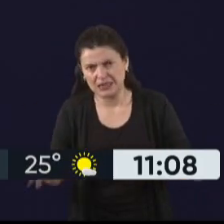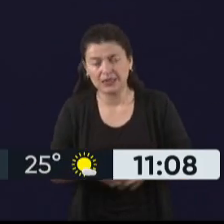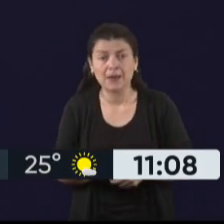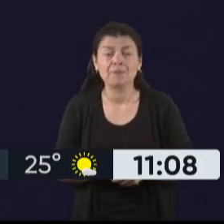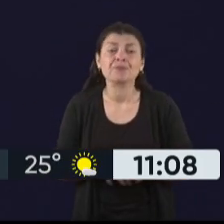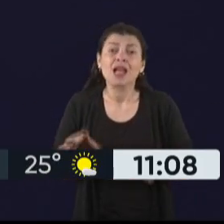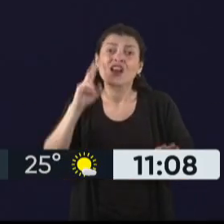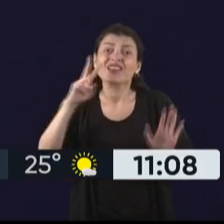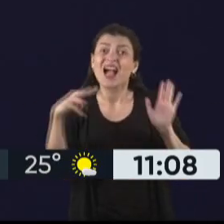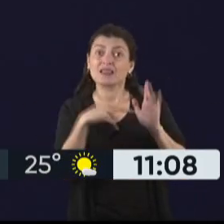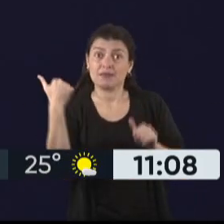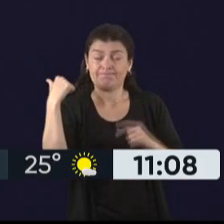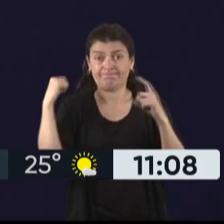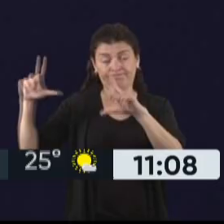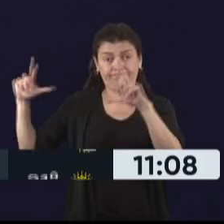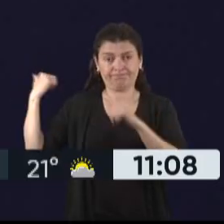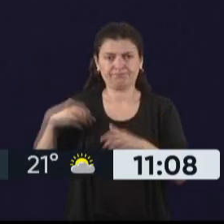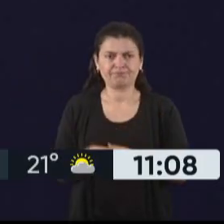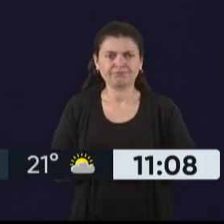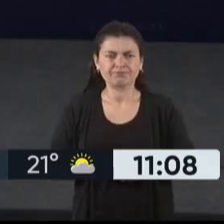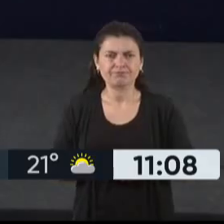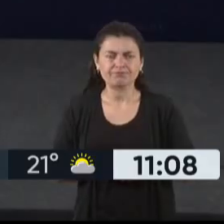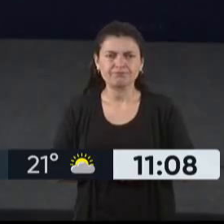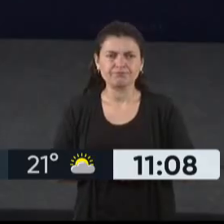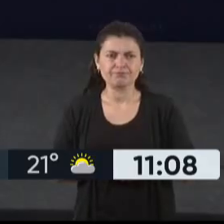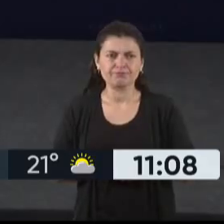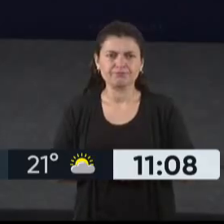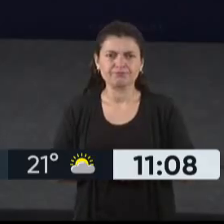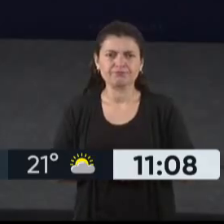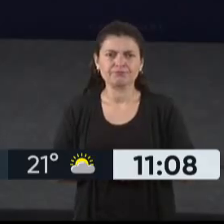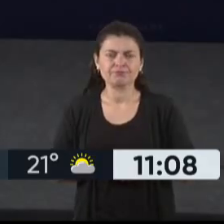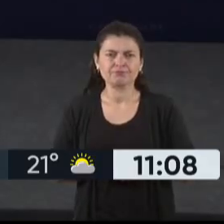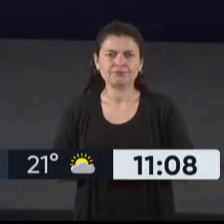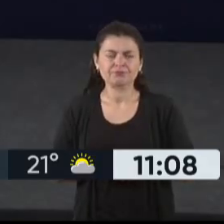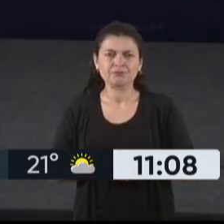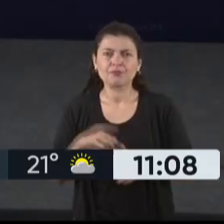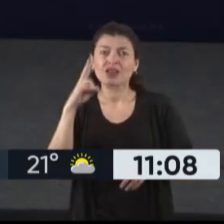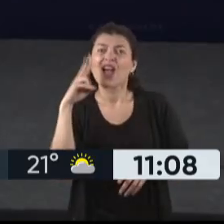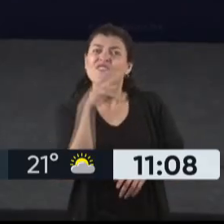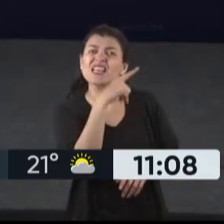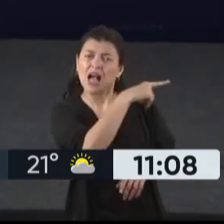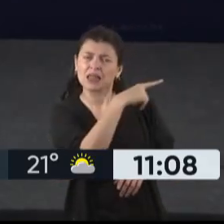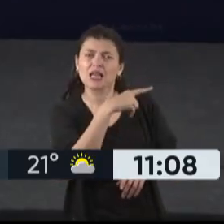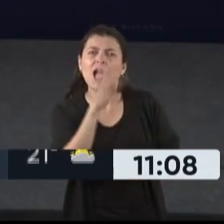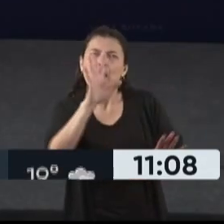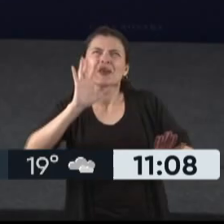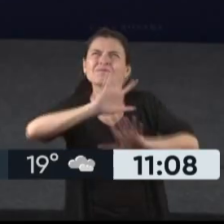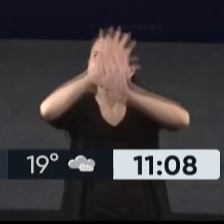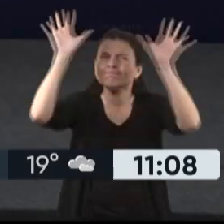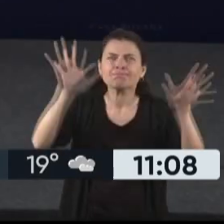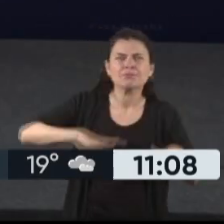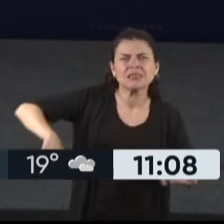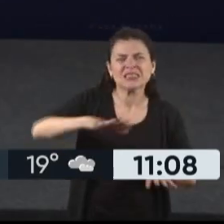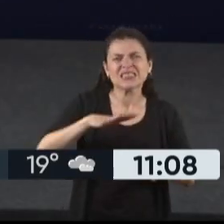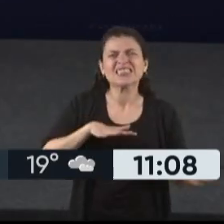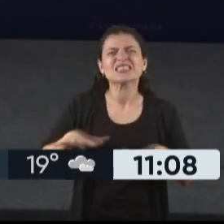las pantallas, como siempre digo, si es que funciona, vamos a poder ver el lamentable